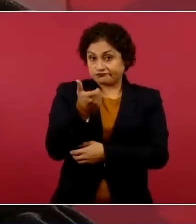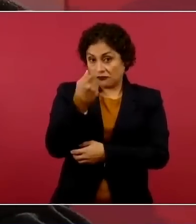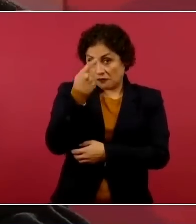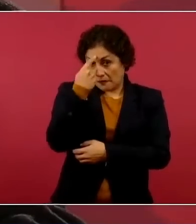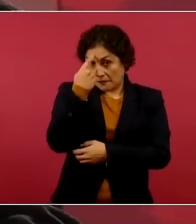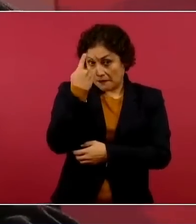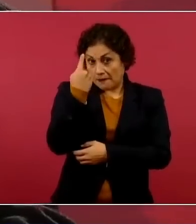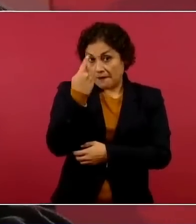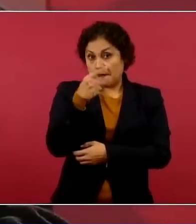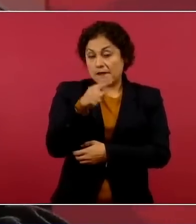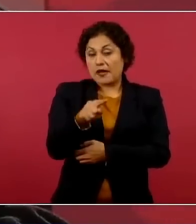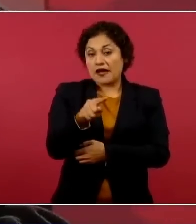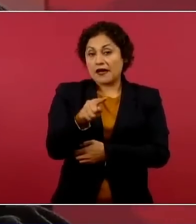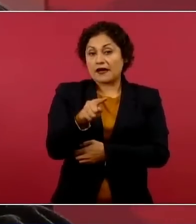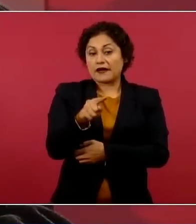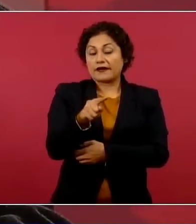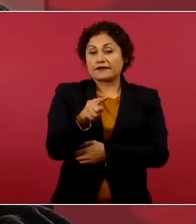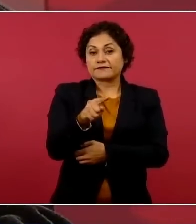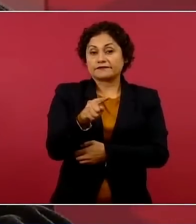más de 100